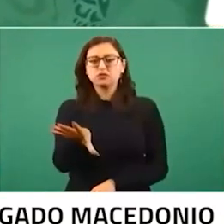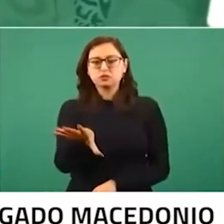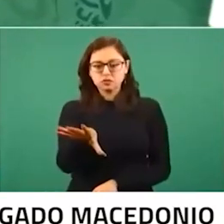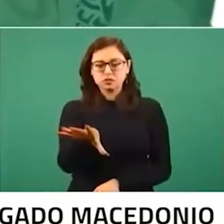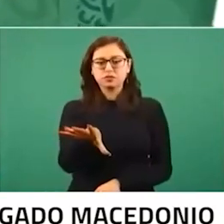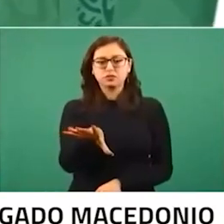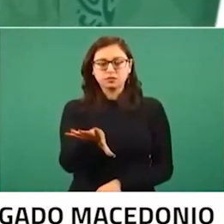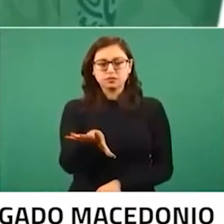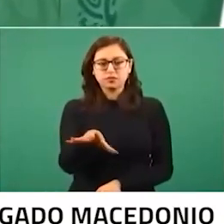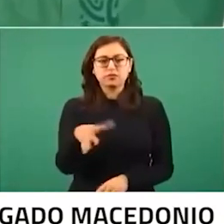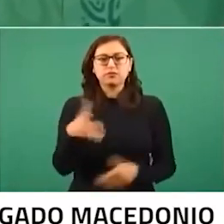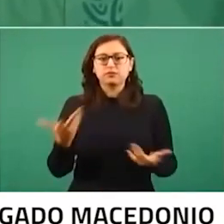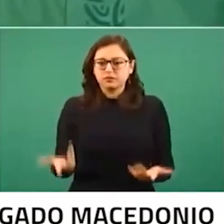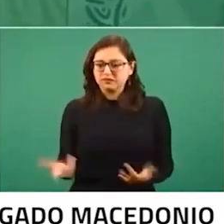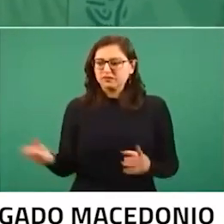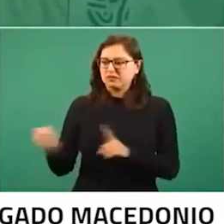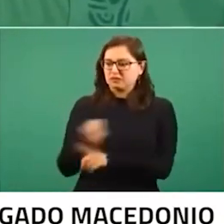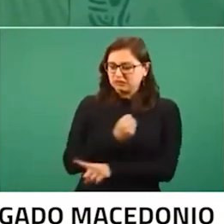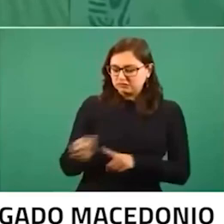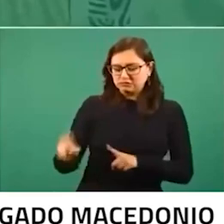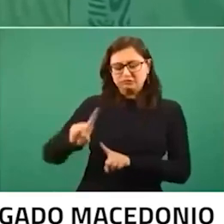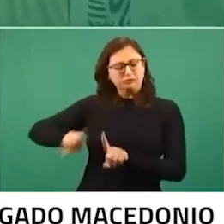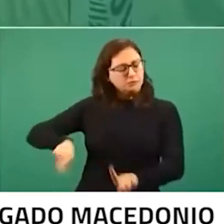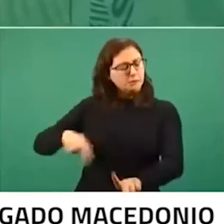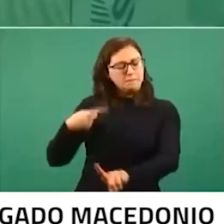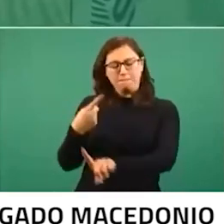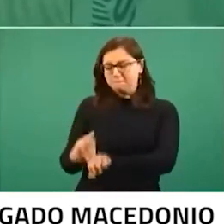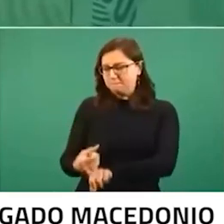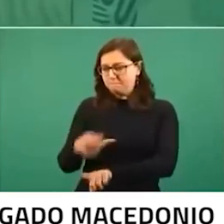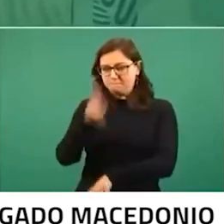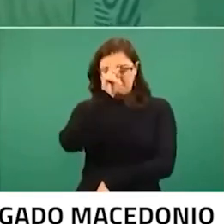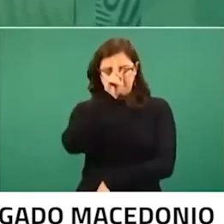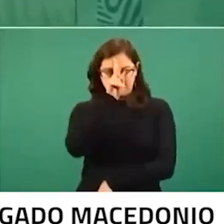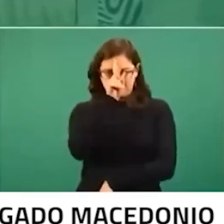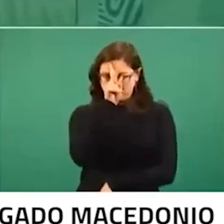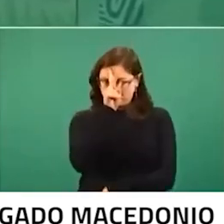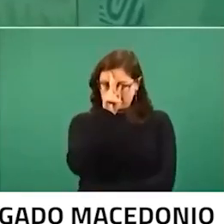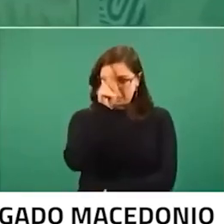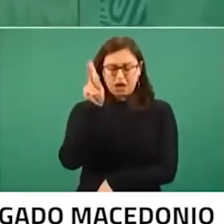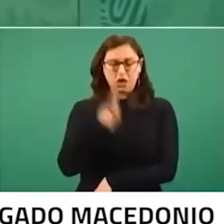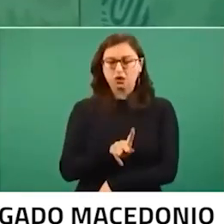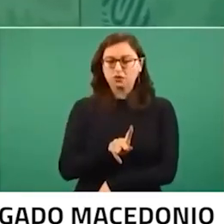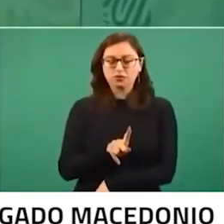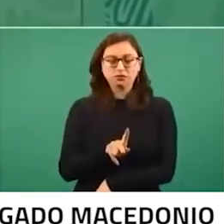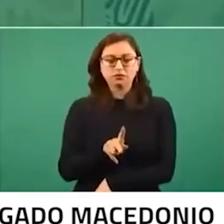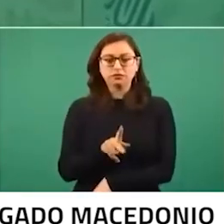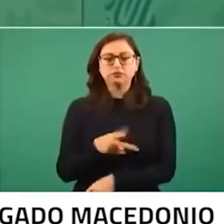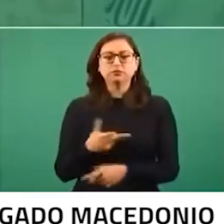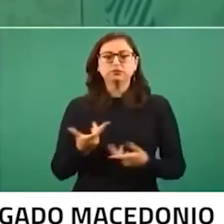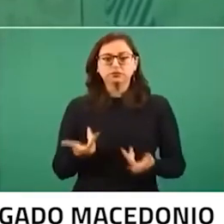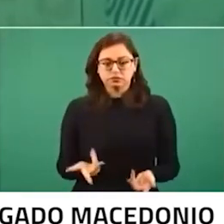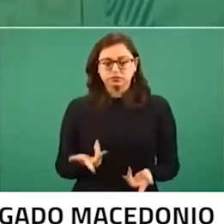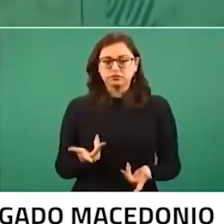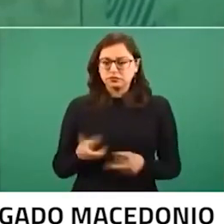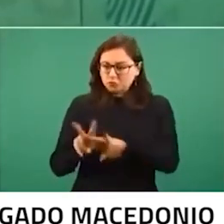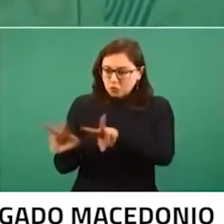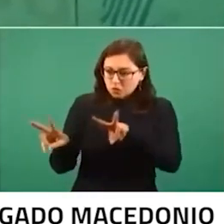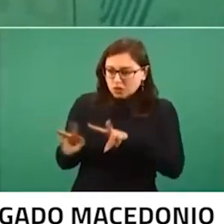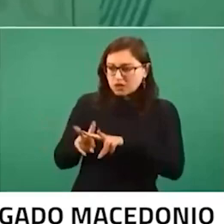violencia física, sexual, su autodeterminación de su sexualidad, que puede ser